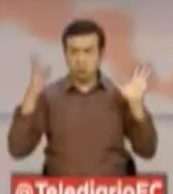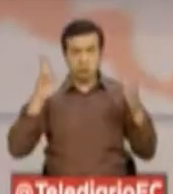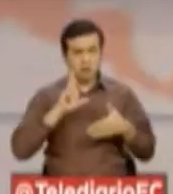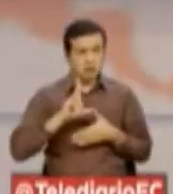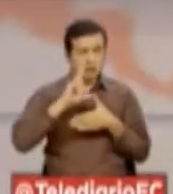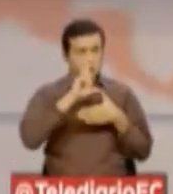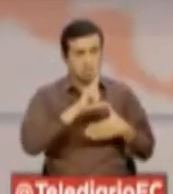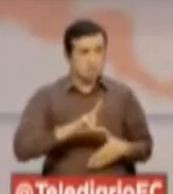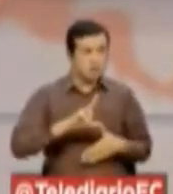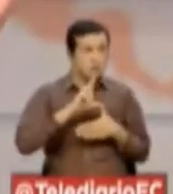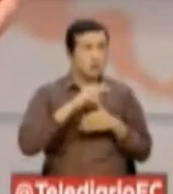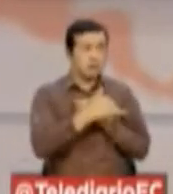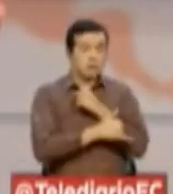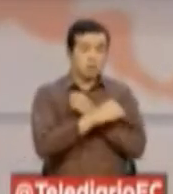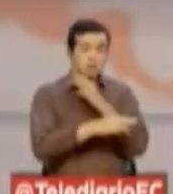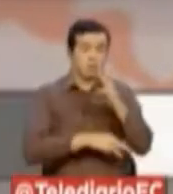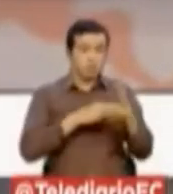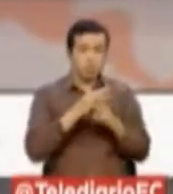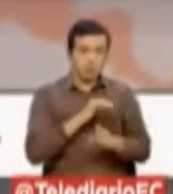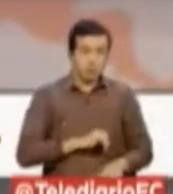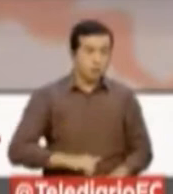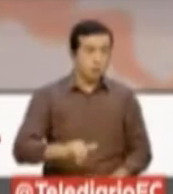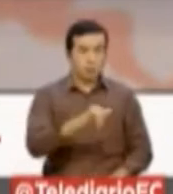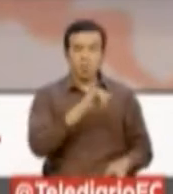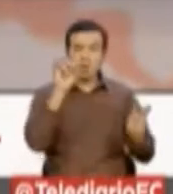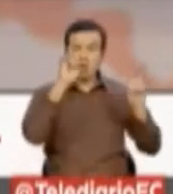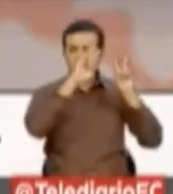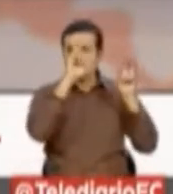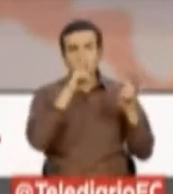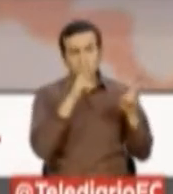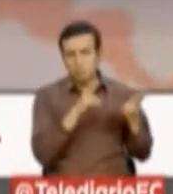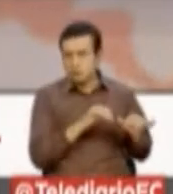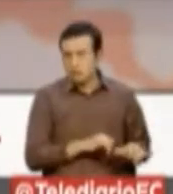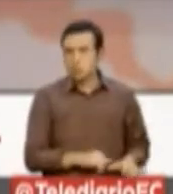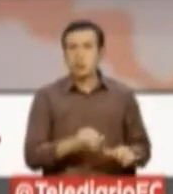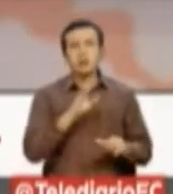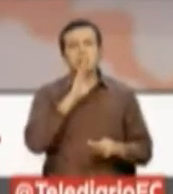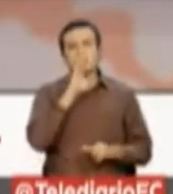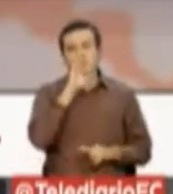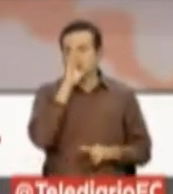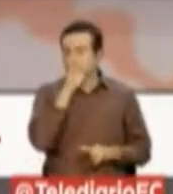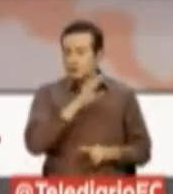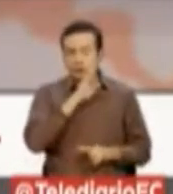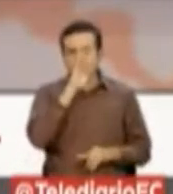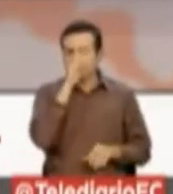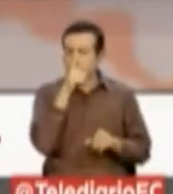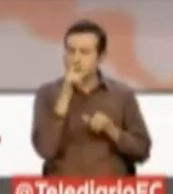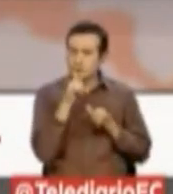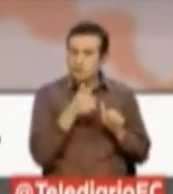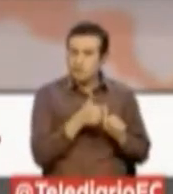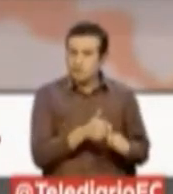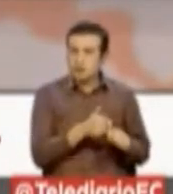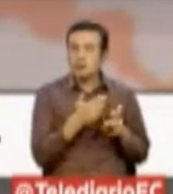muchos países del mundo este es un tema de recurrente de la política siempre hay una tendencia a la permanencia y siempre tiene que haber fuerzas